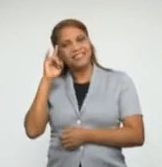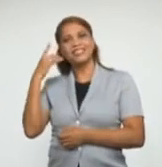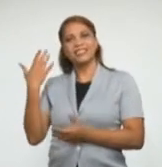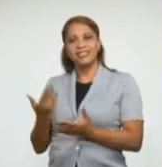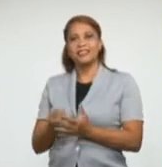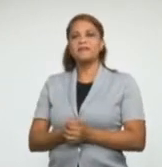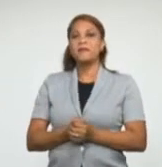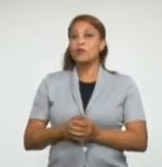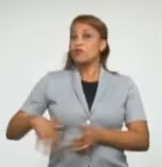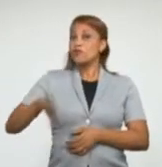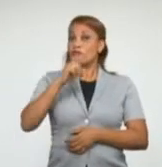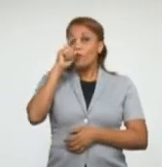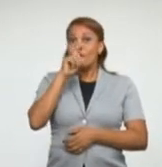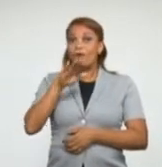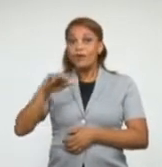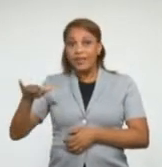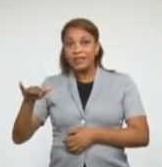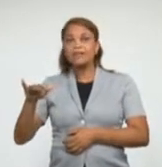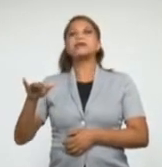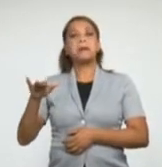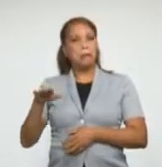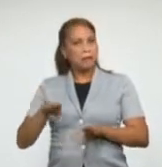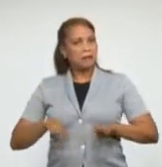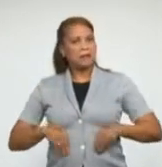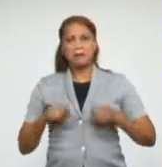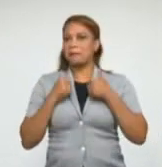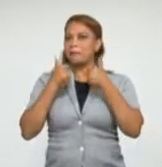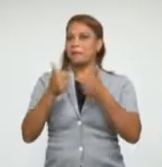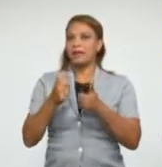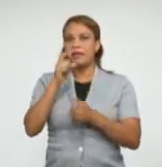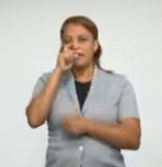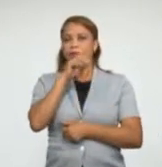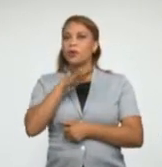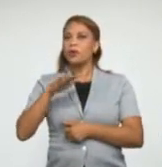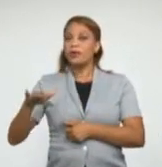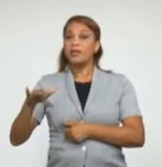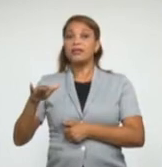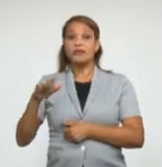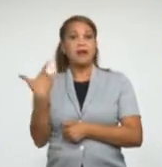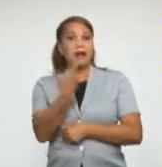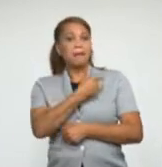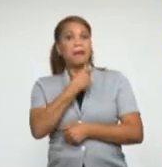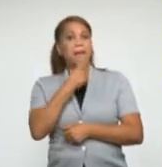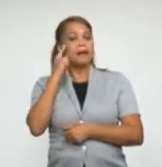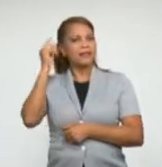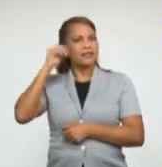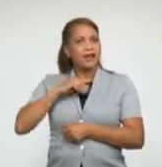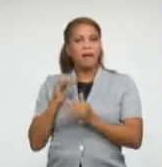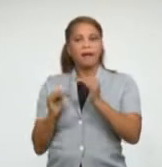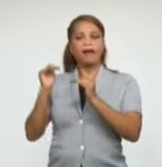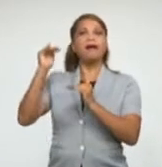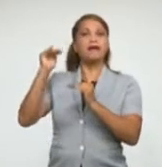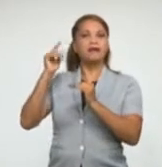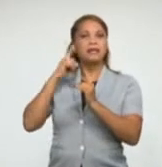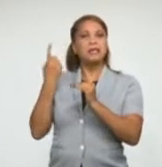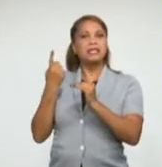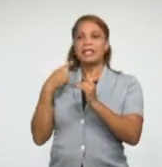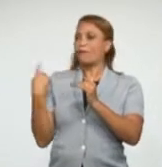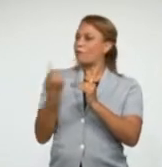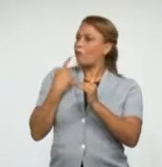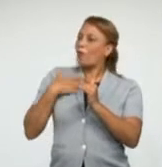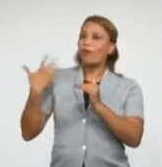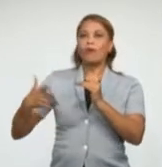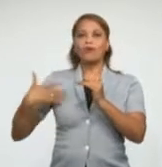niños, inclusive, hay aceptación familiar en los pequeños, pero los niños que ya tienen autonomía, pues están muy deseosos de